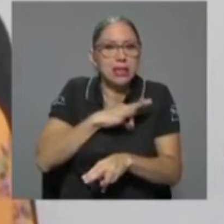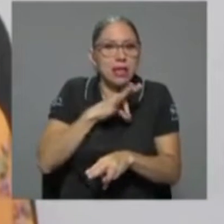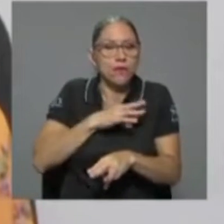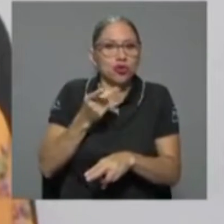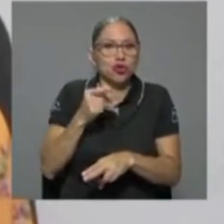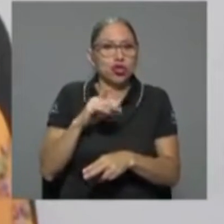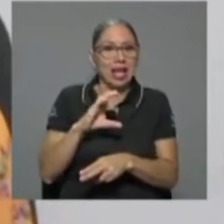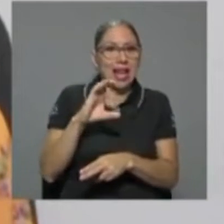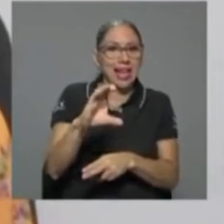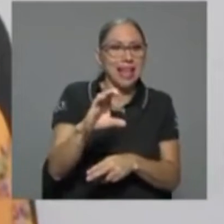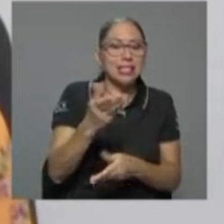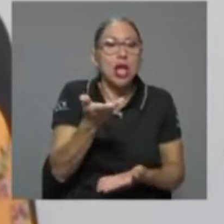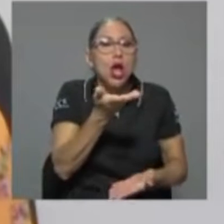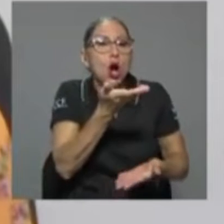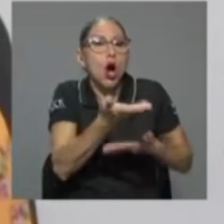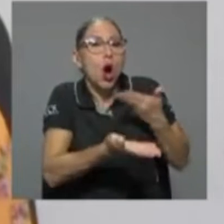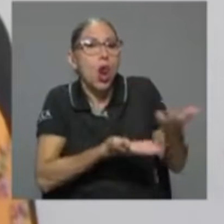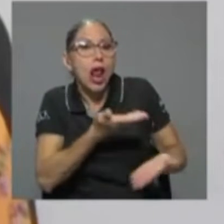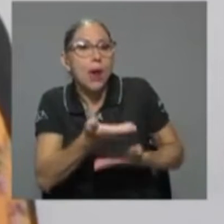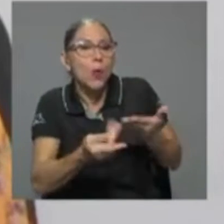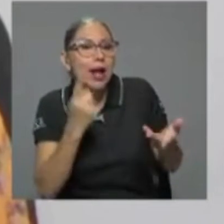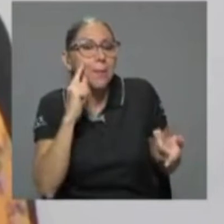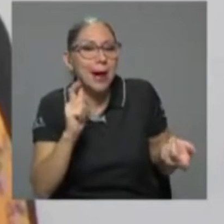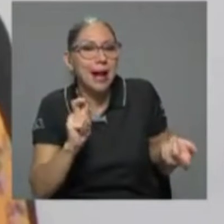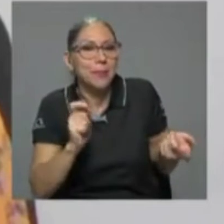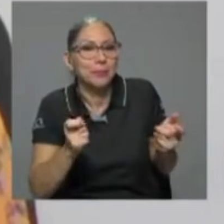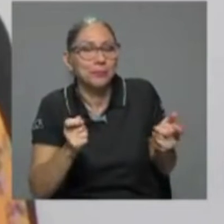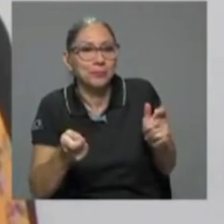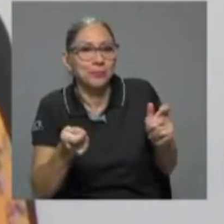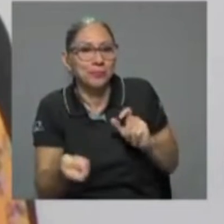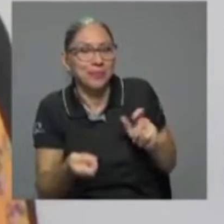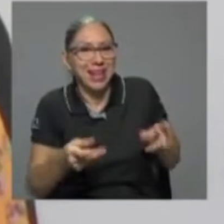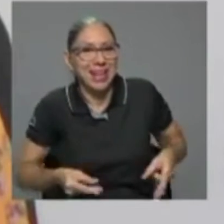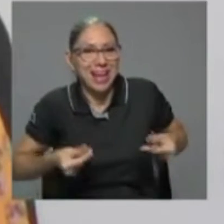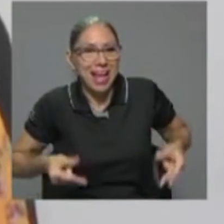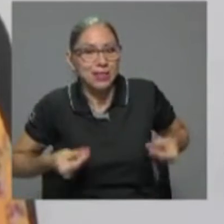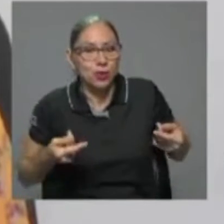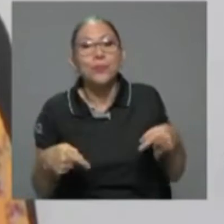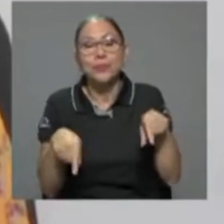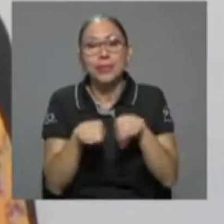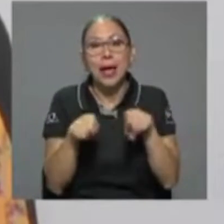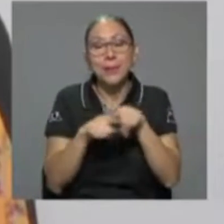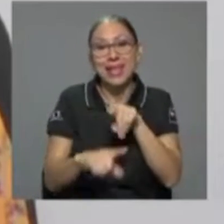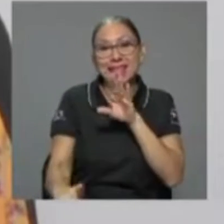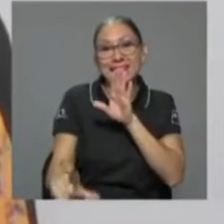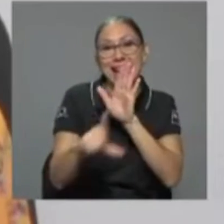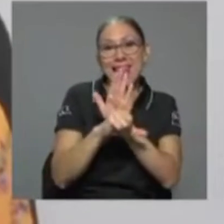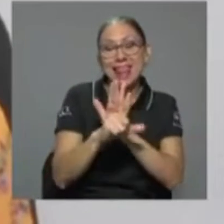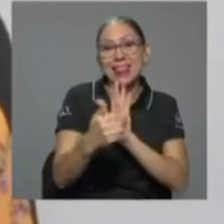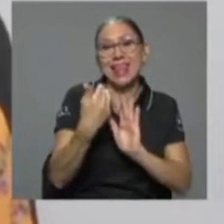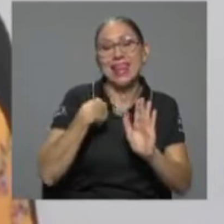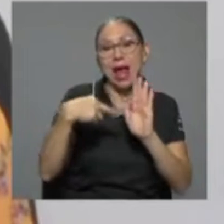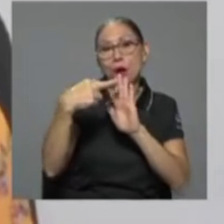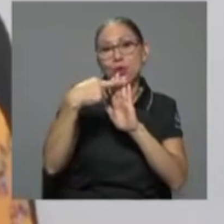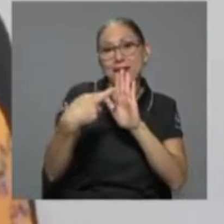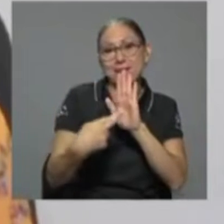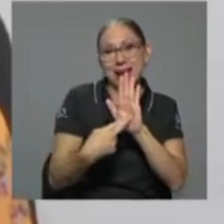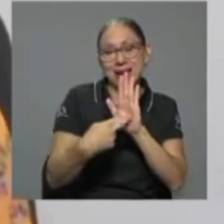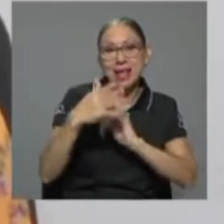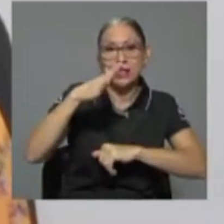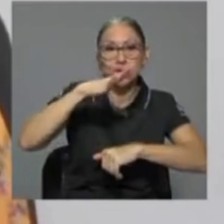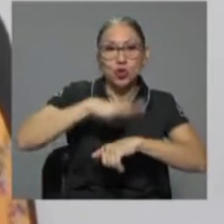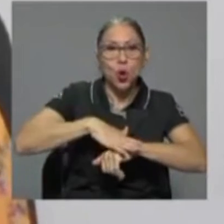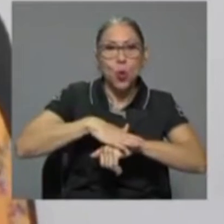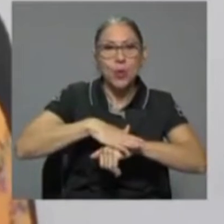coadyuva en este ajuste por el lado del gasto. También esta ley contenía una regla sobre el tema de los